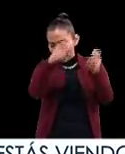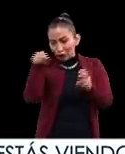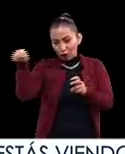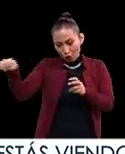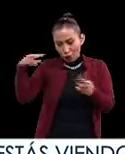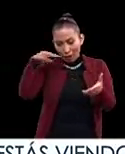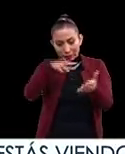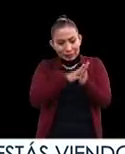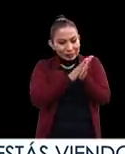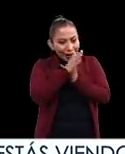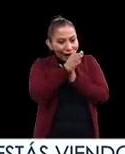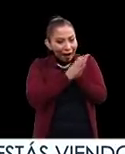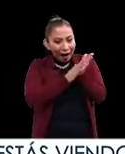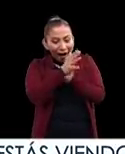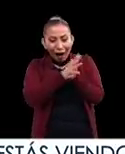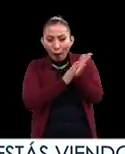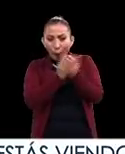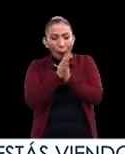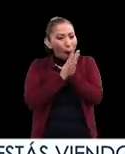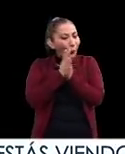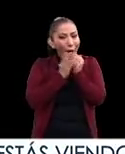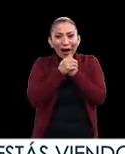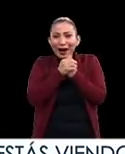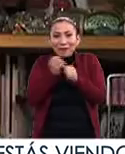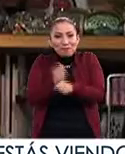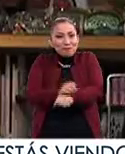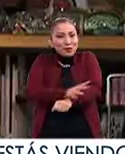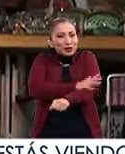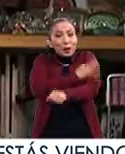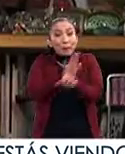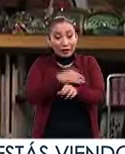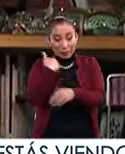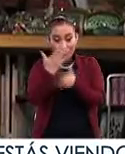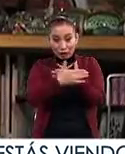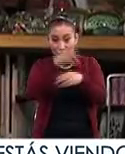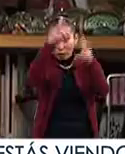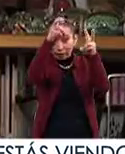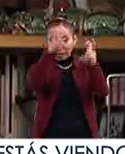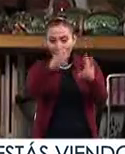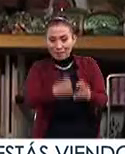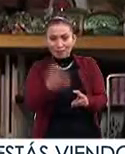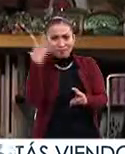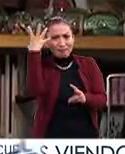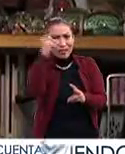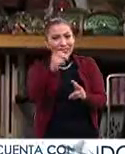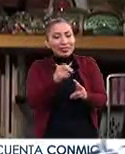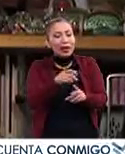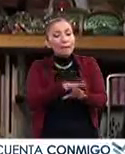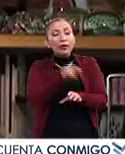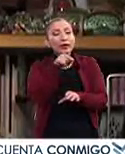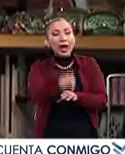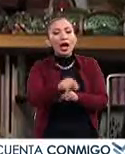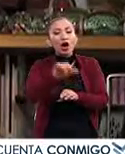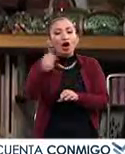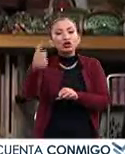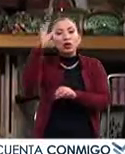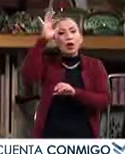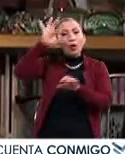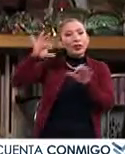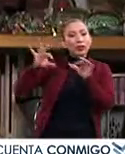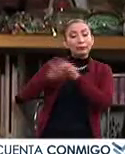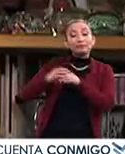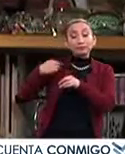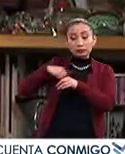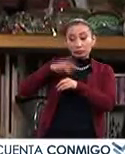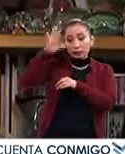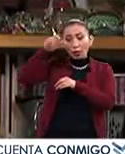de frotarte las manos te va a salir lumbre, porque va a ser más fascinante, porque tiene que ver con el otro pacto.